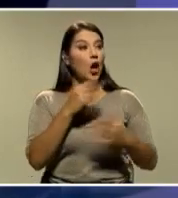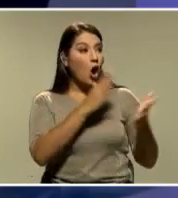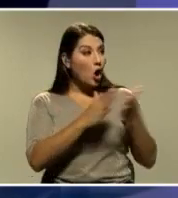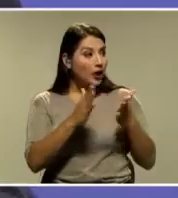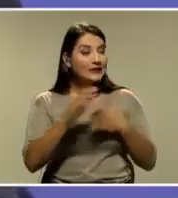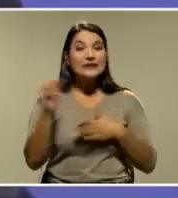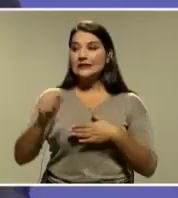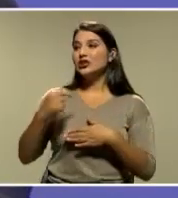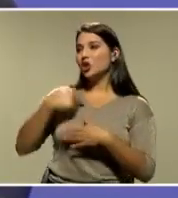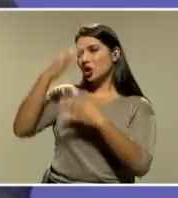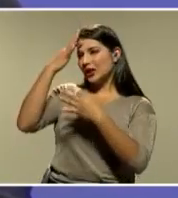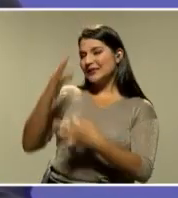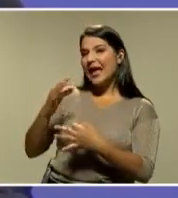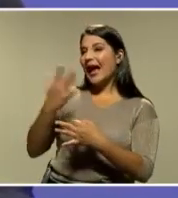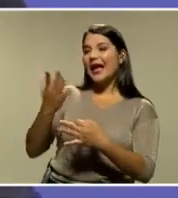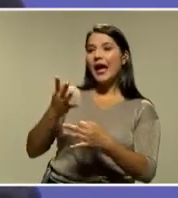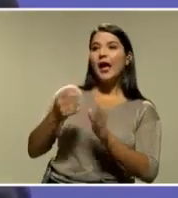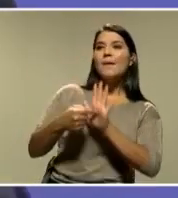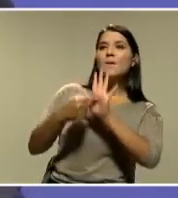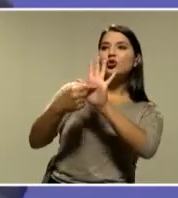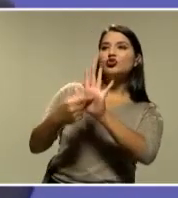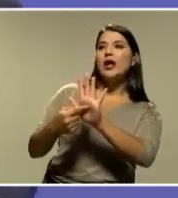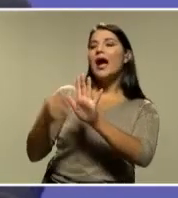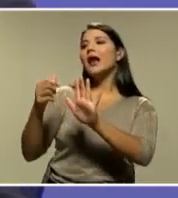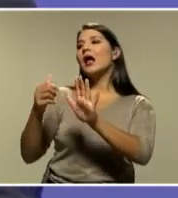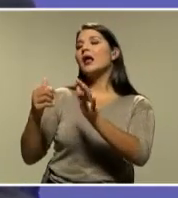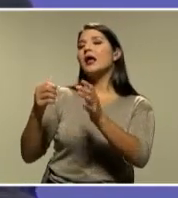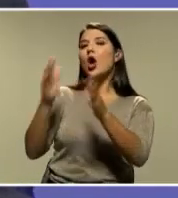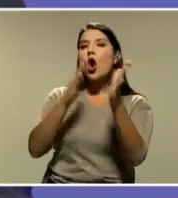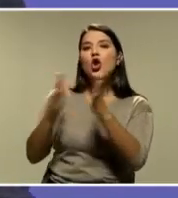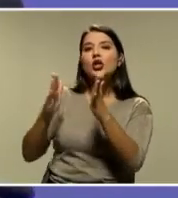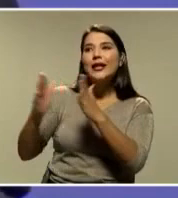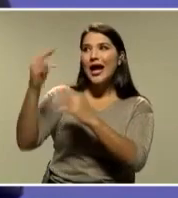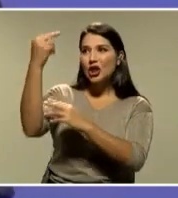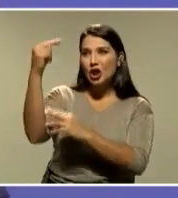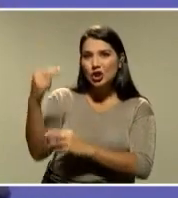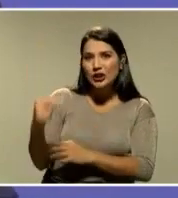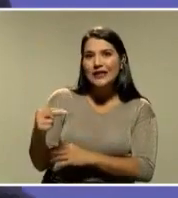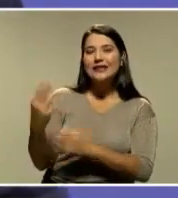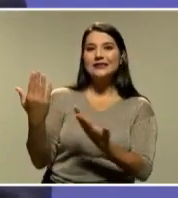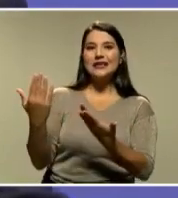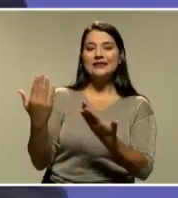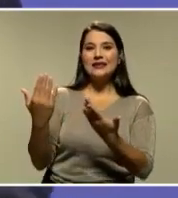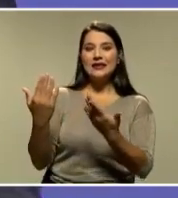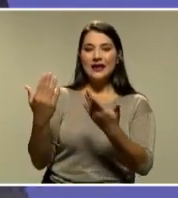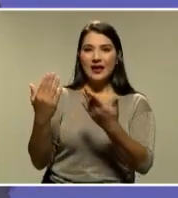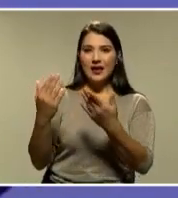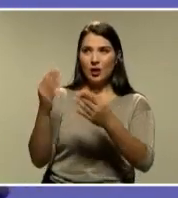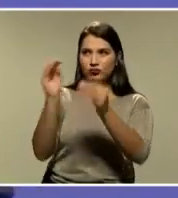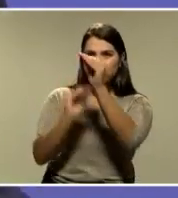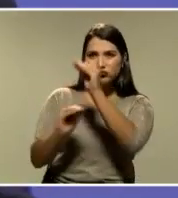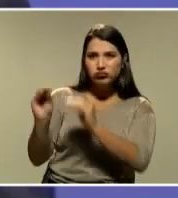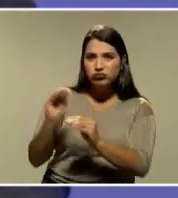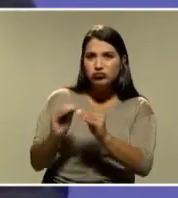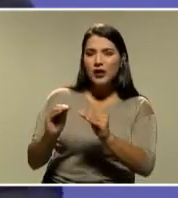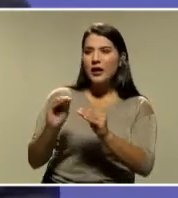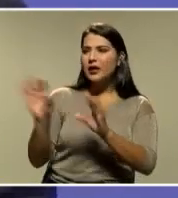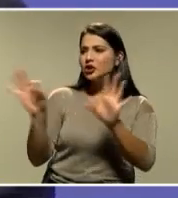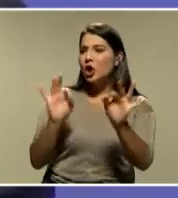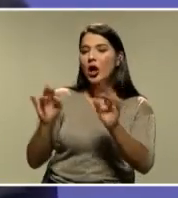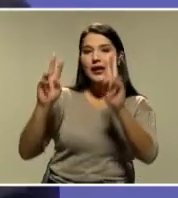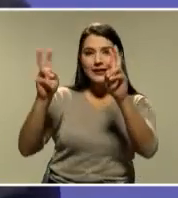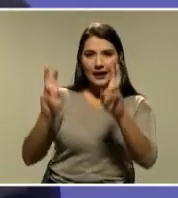qué notas iban a revisar en los titulares de las noticias, establecer el orden de las notas, asignar los